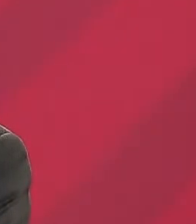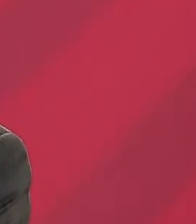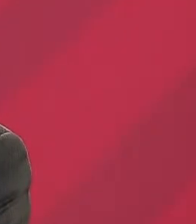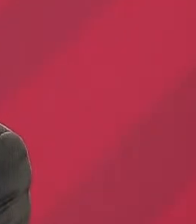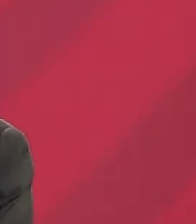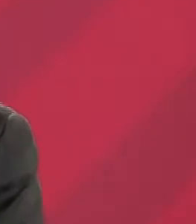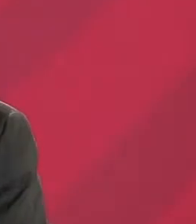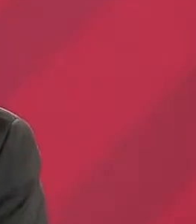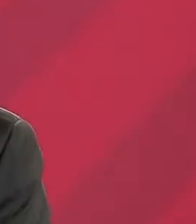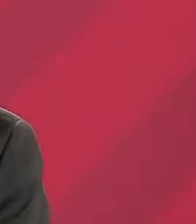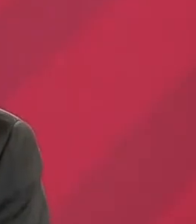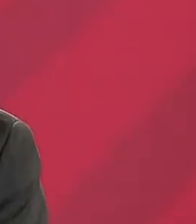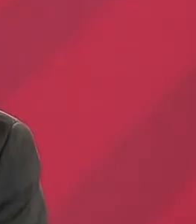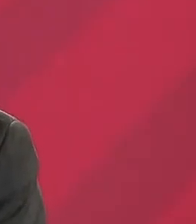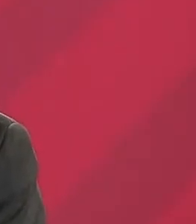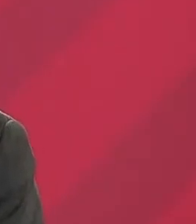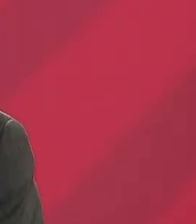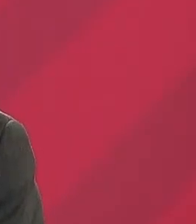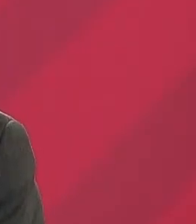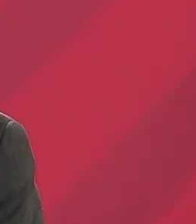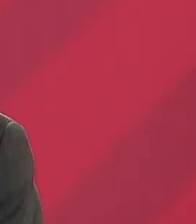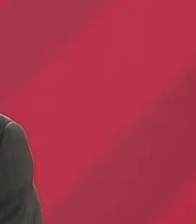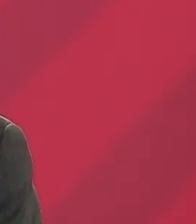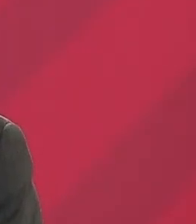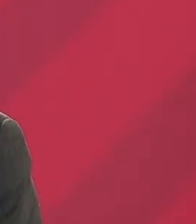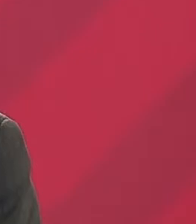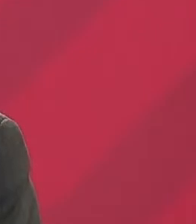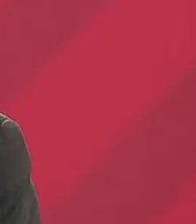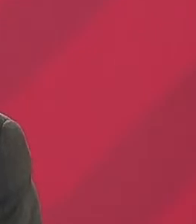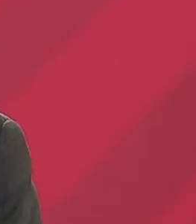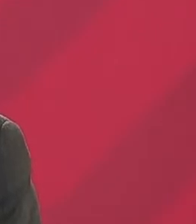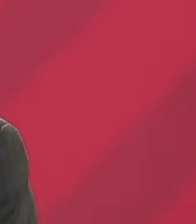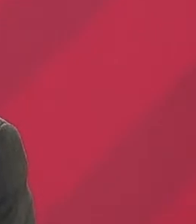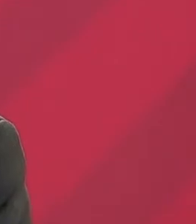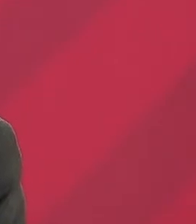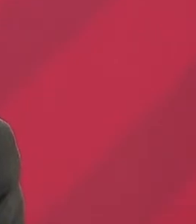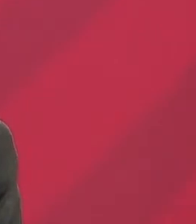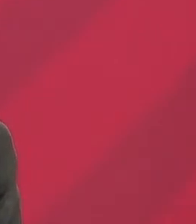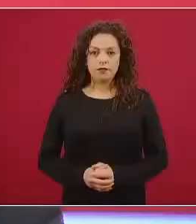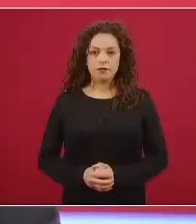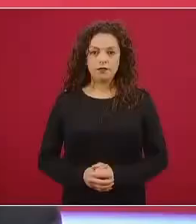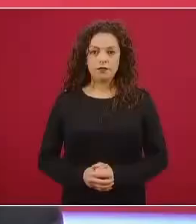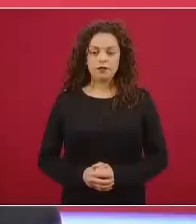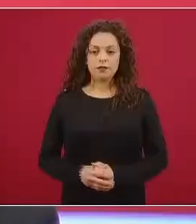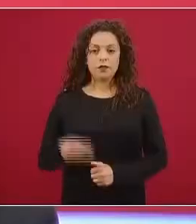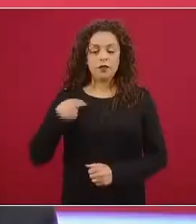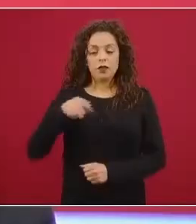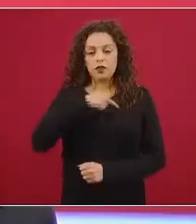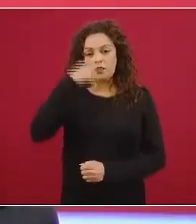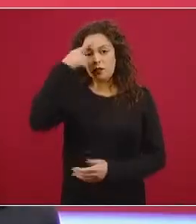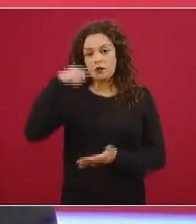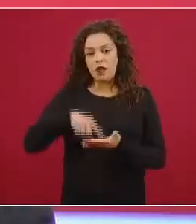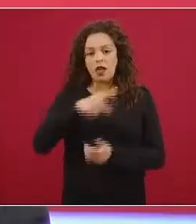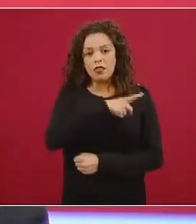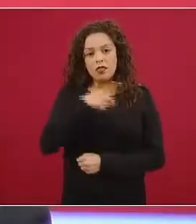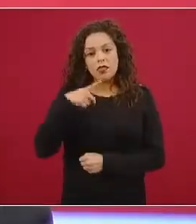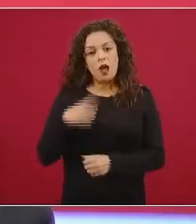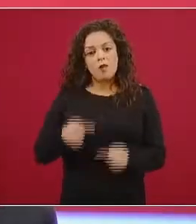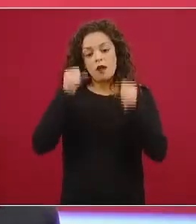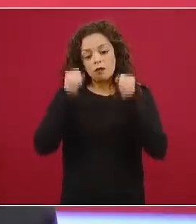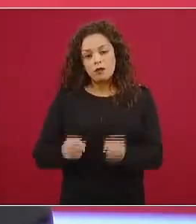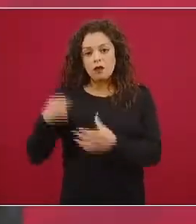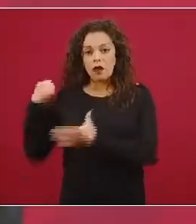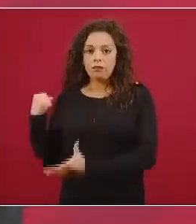opuesta. Consideramos que es indispensable garantizar una inversión pública